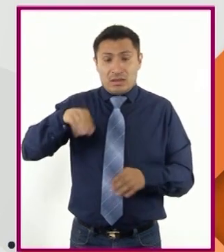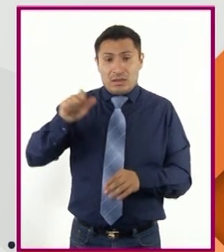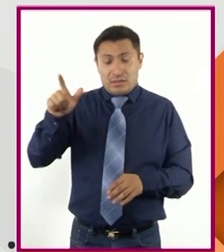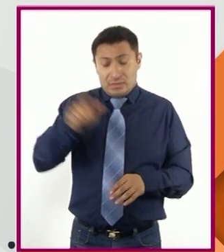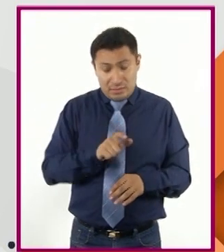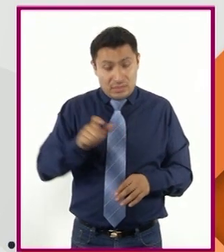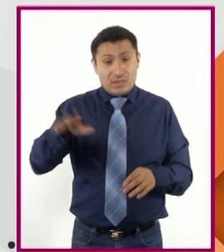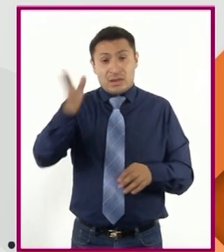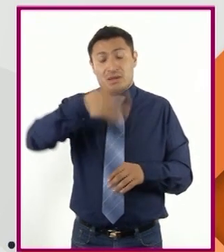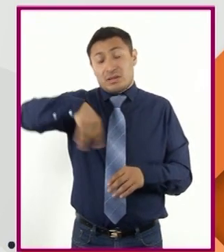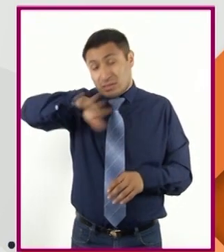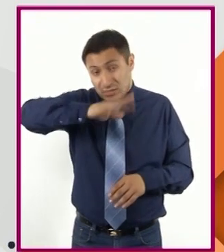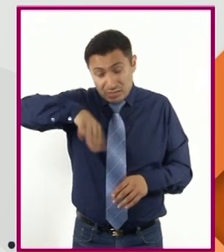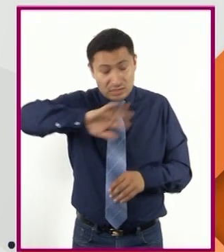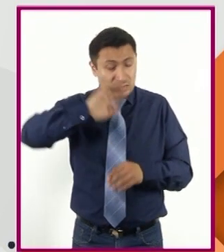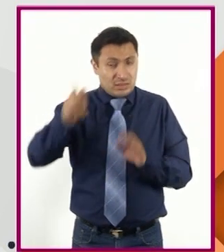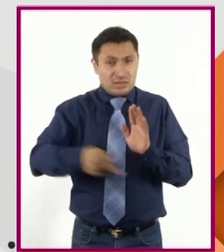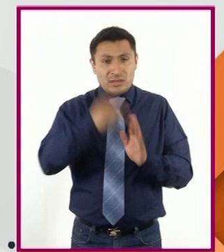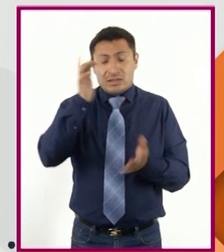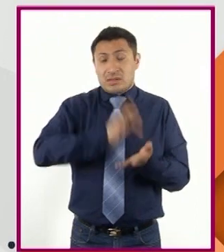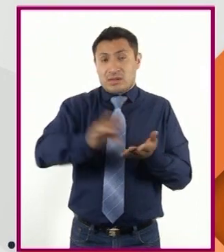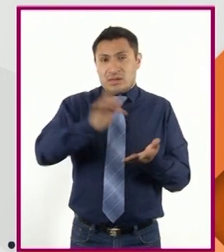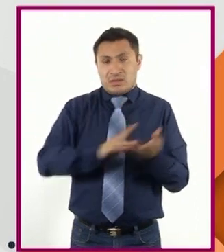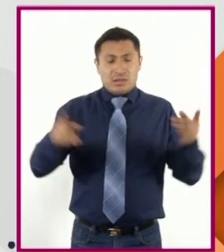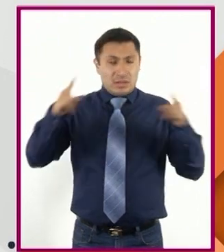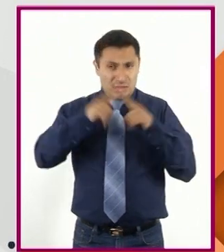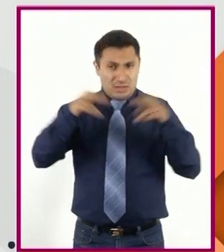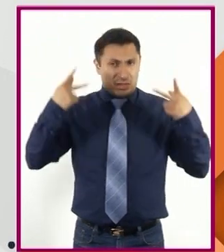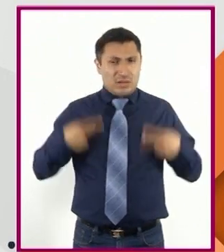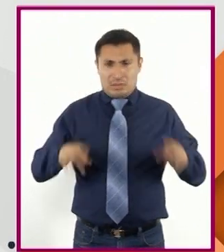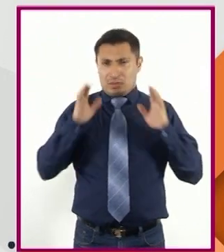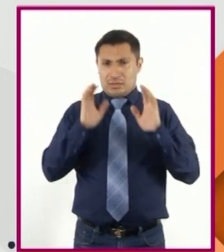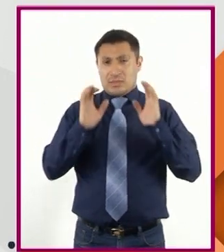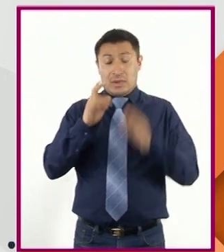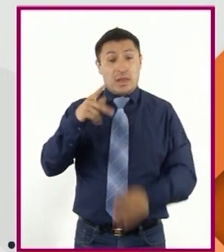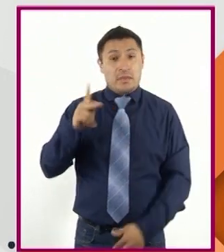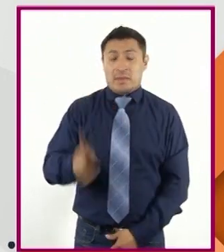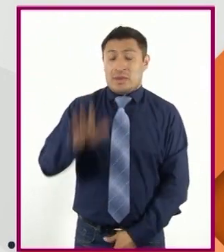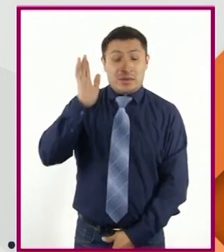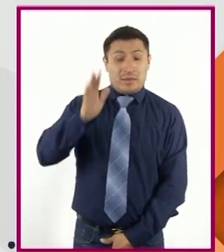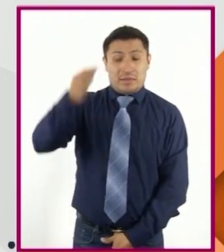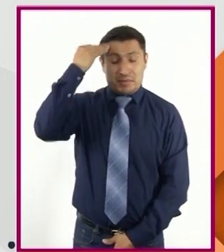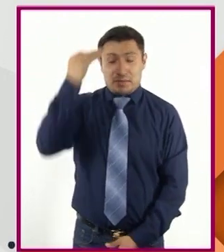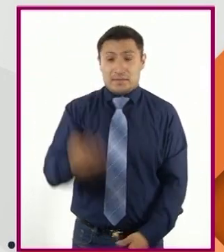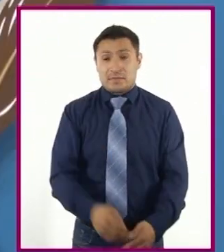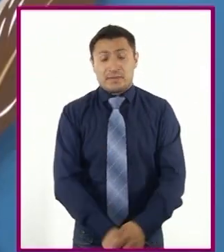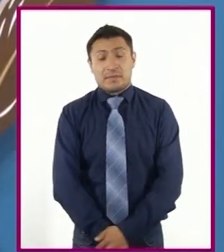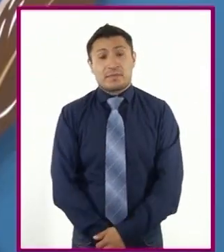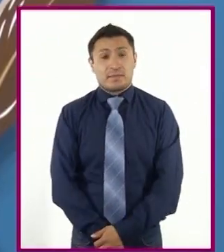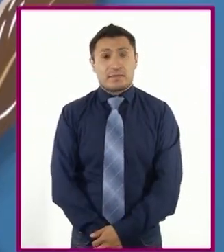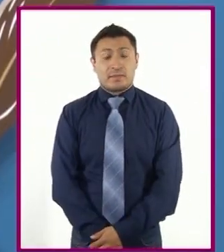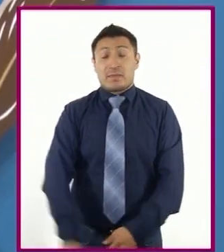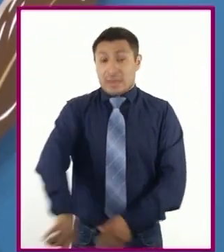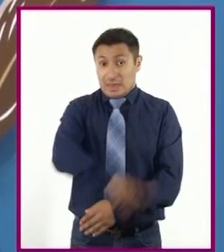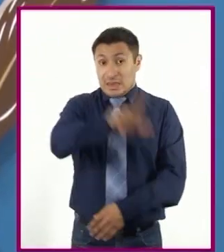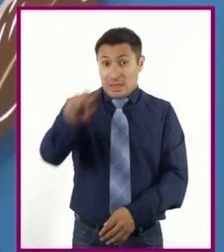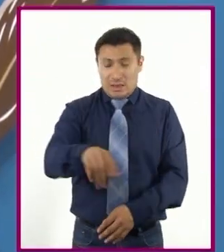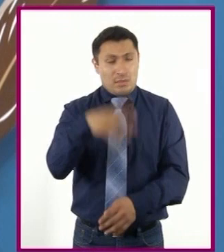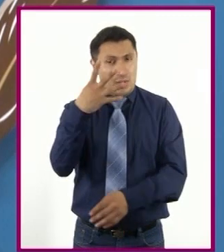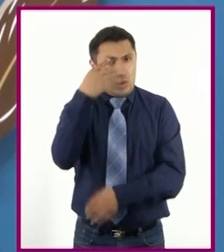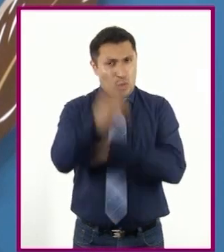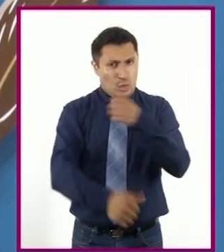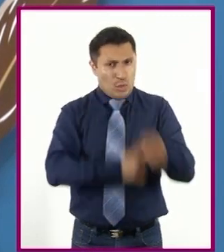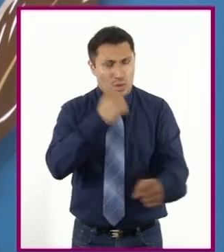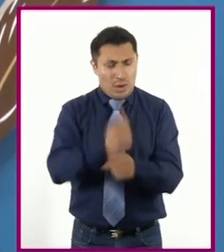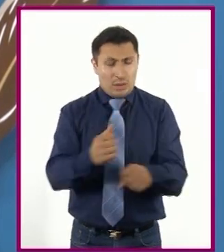a buscar nuevamente el apoyo de la Iglesia y de los conservadores, pero era demasiado tarde. Después de más de 4